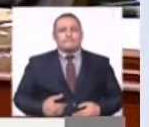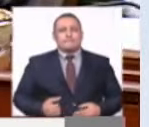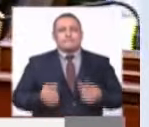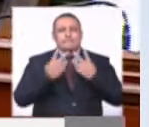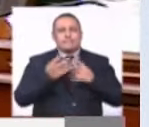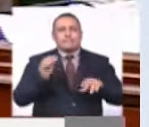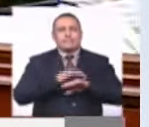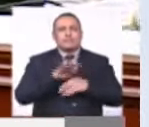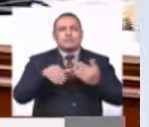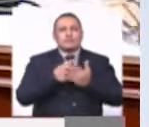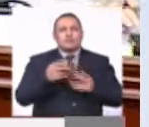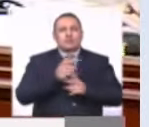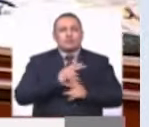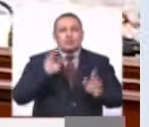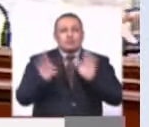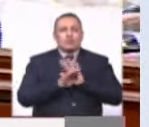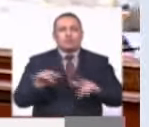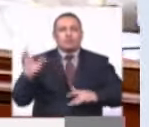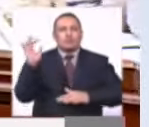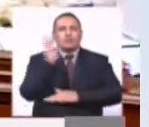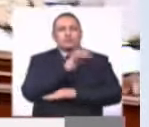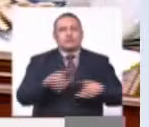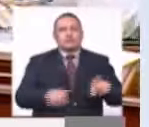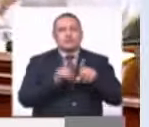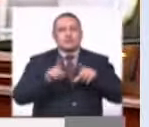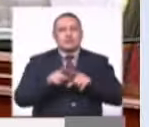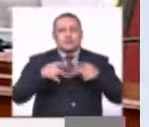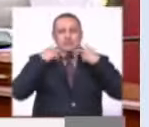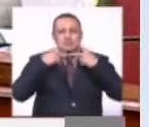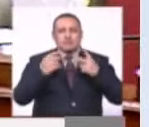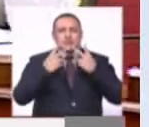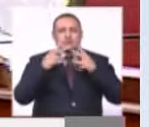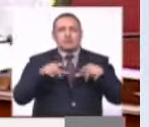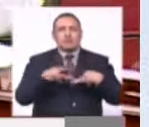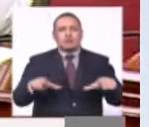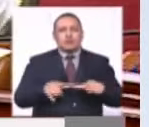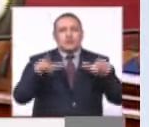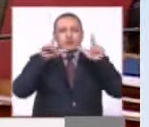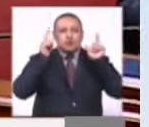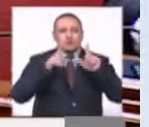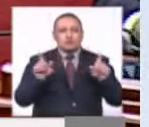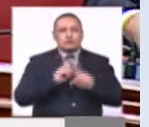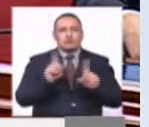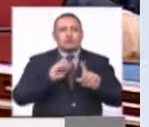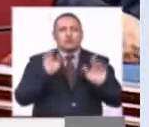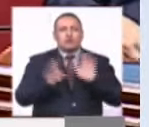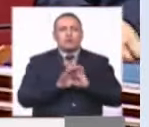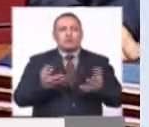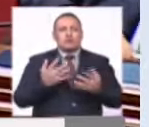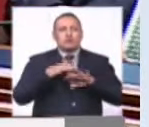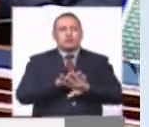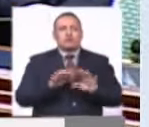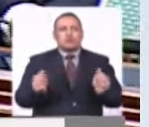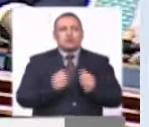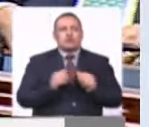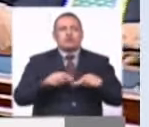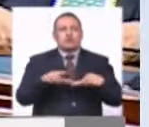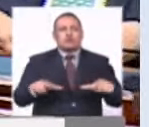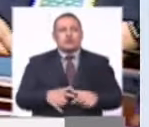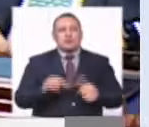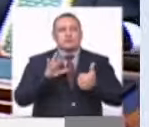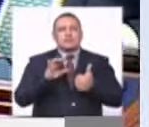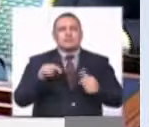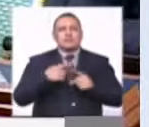con respecto a la conservación de los bosques, la Amazonía loretana no está incluida en los